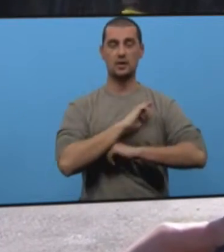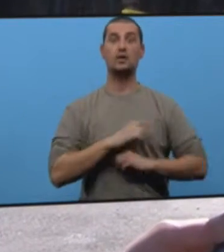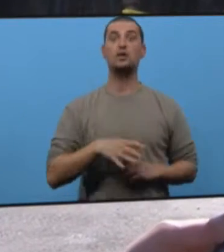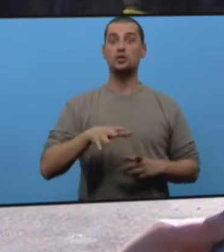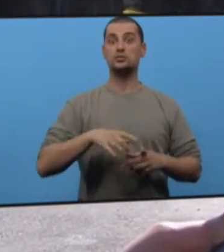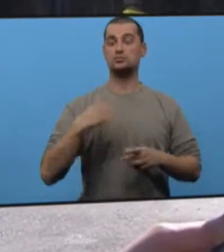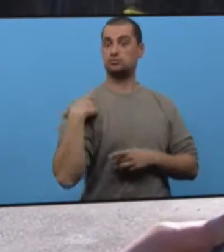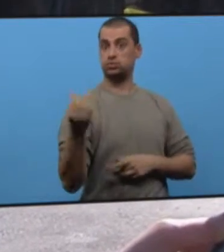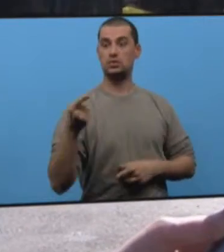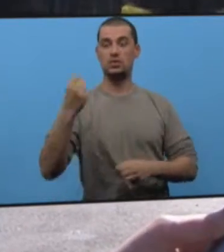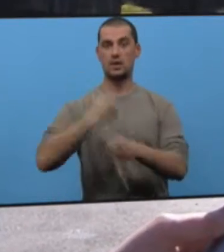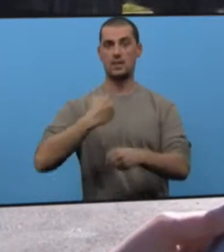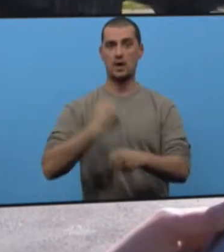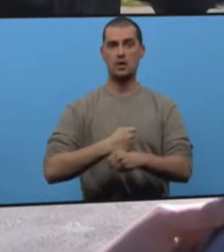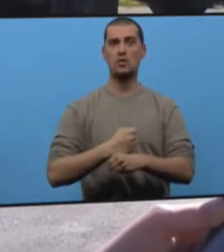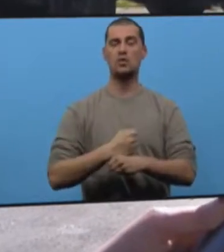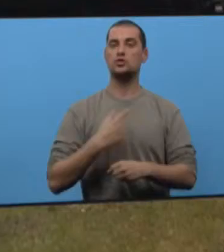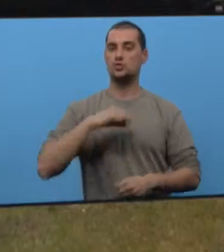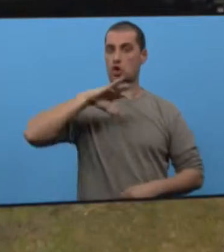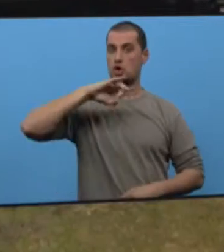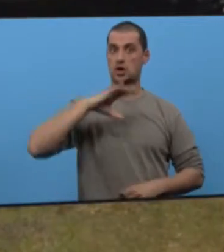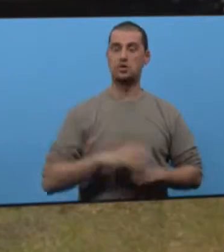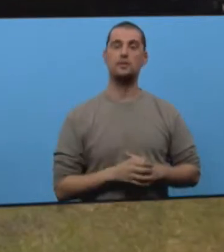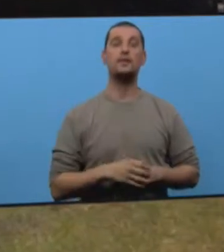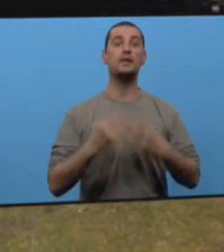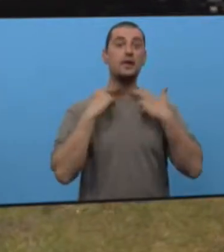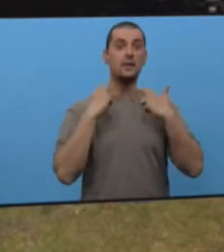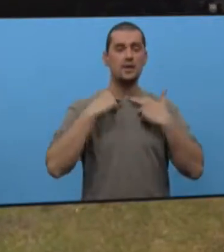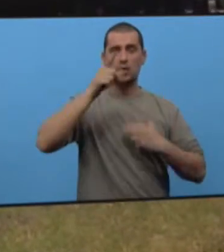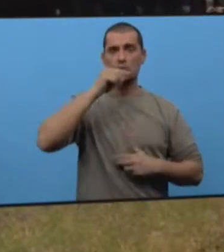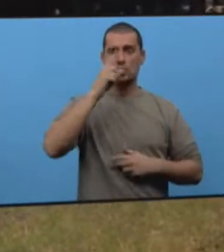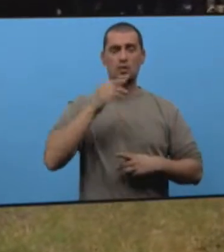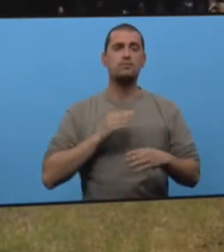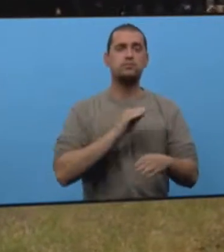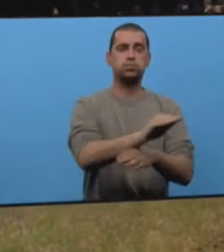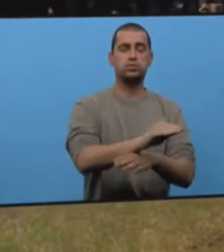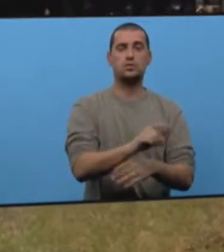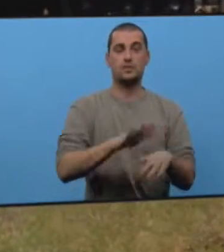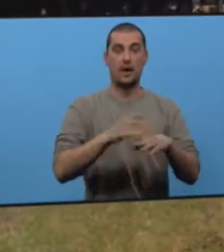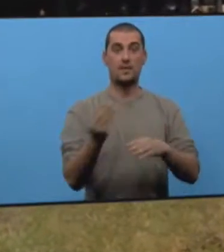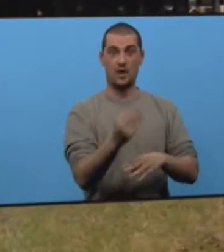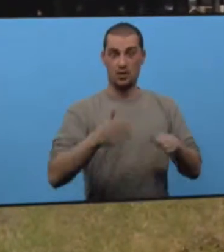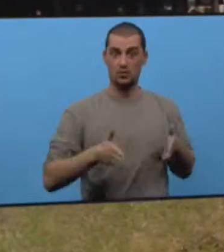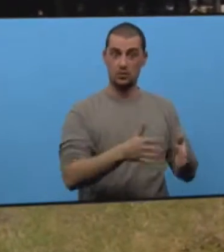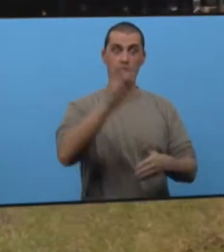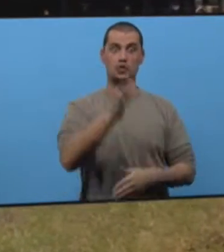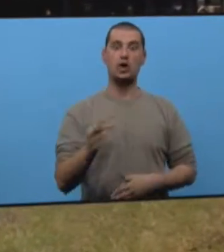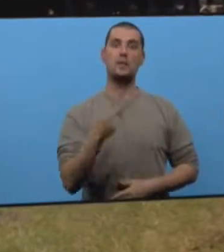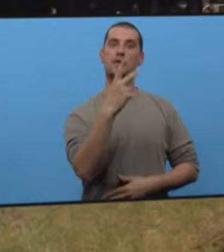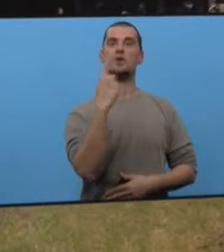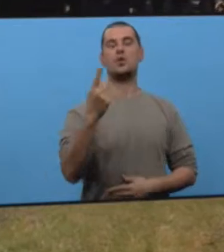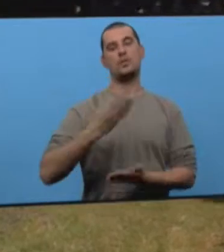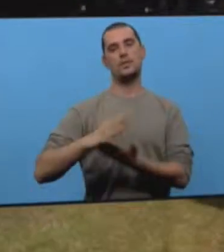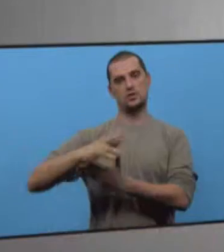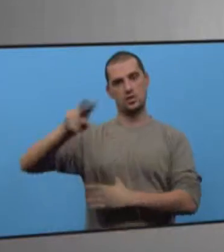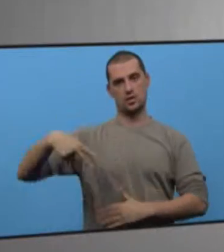este traballo. Estou moi contento. A Deputación luguesa investirá este ano na mellora das vías un total de 21 millóns de